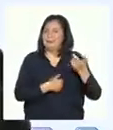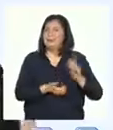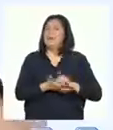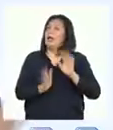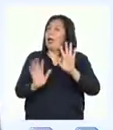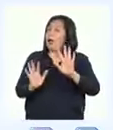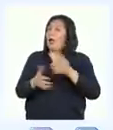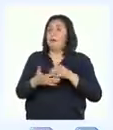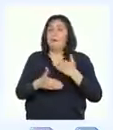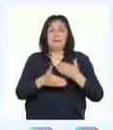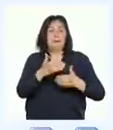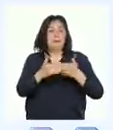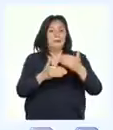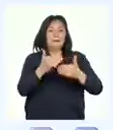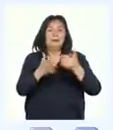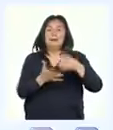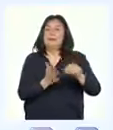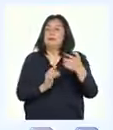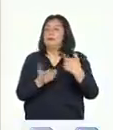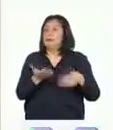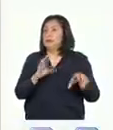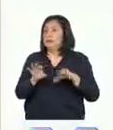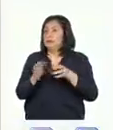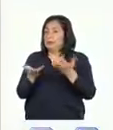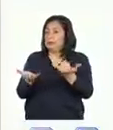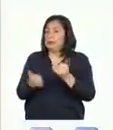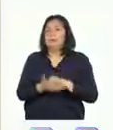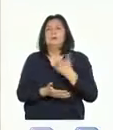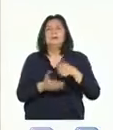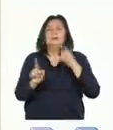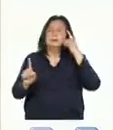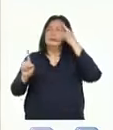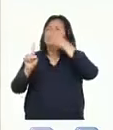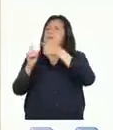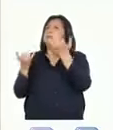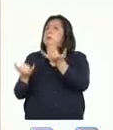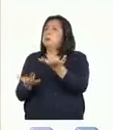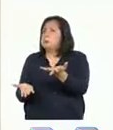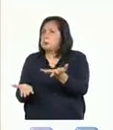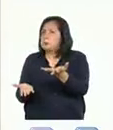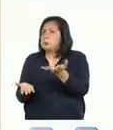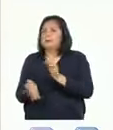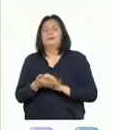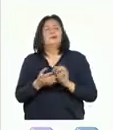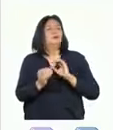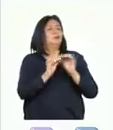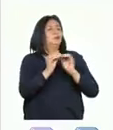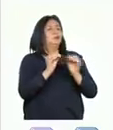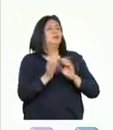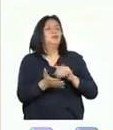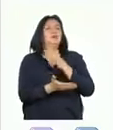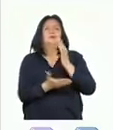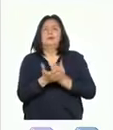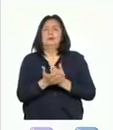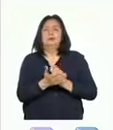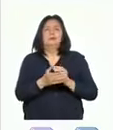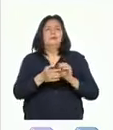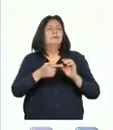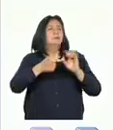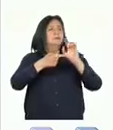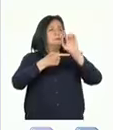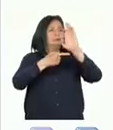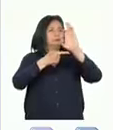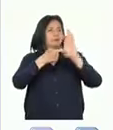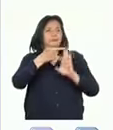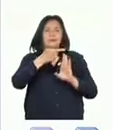Entonces, para seguir avanzando con nuestras actividades, nuestra misión de hoy es resolver problemas de fracciones en